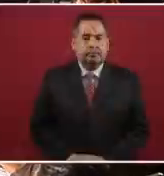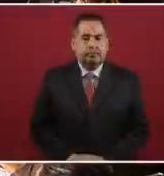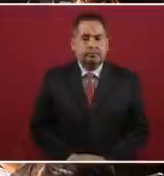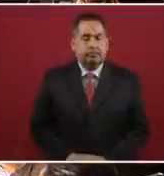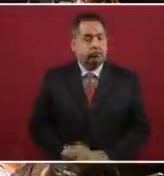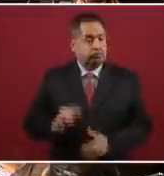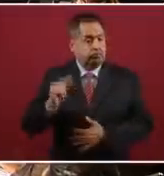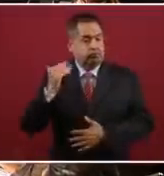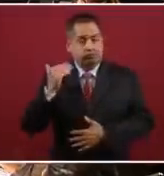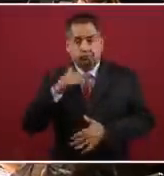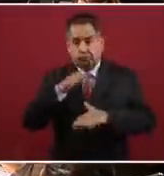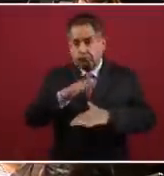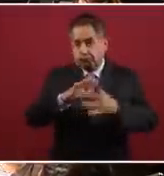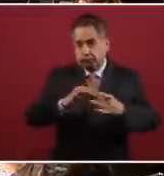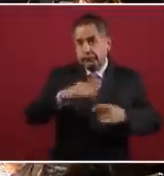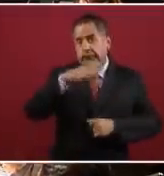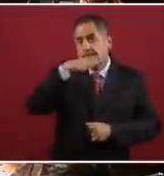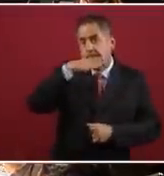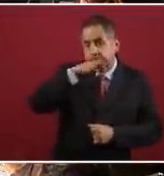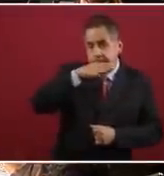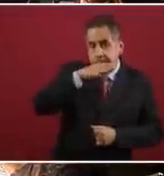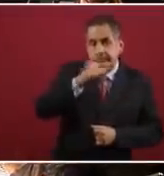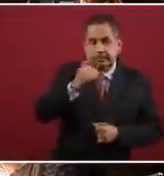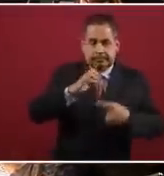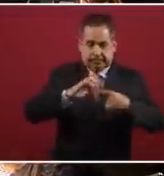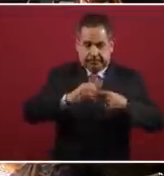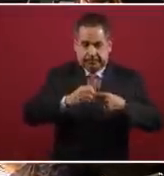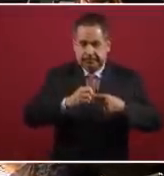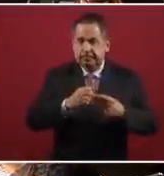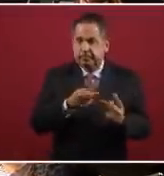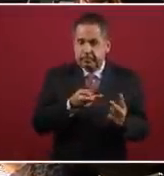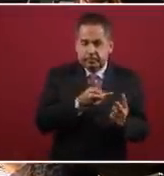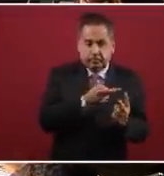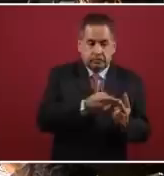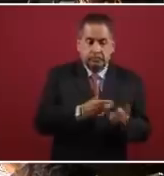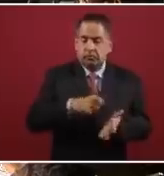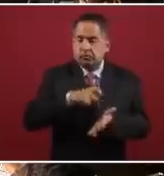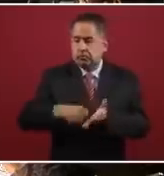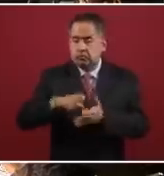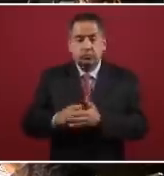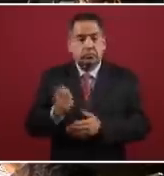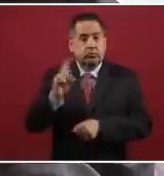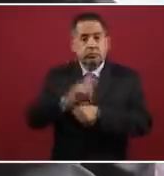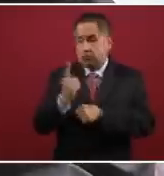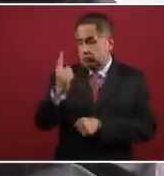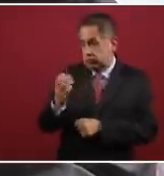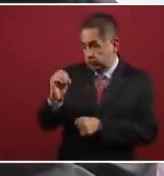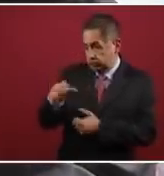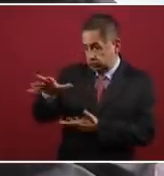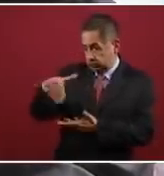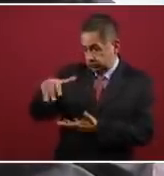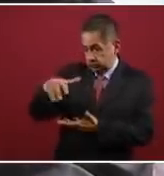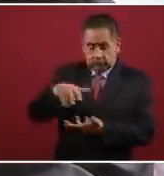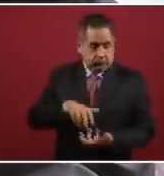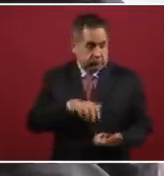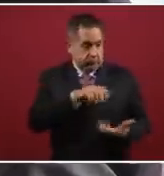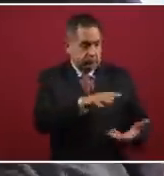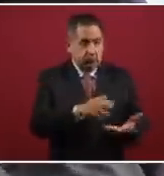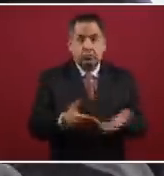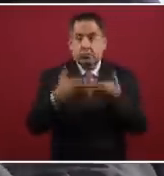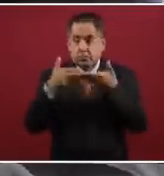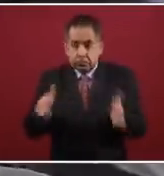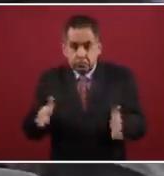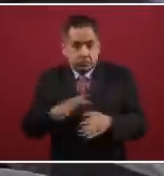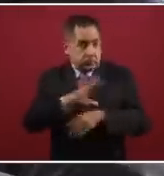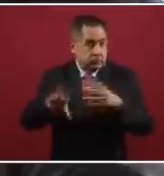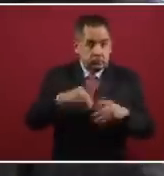frijol, que es lo que vamos a empezar a comprar el 1 de octubre, no se abren todas las bodegas al mismo tiempo,